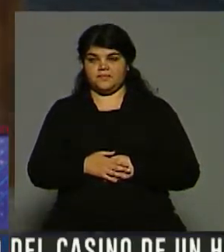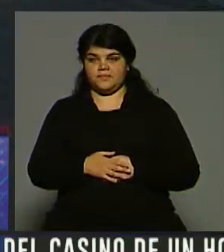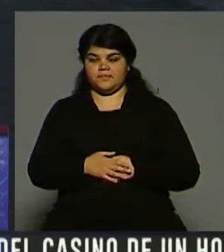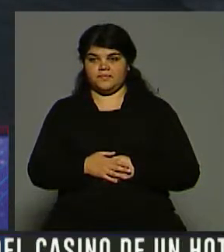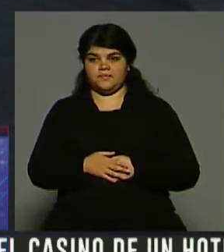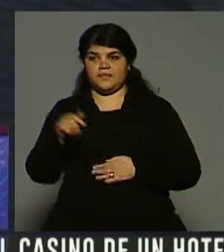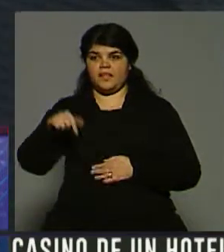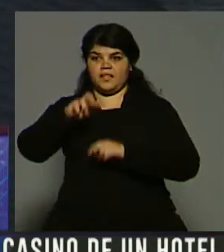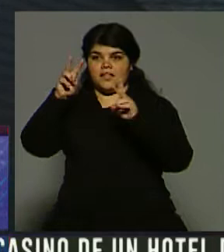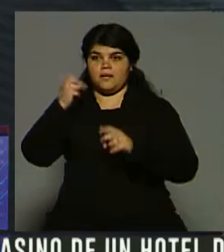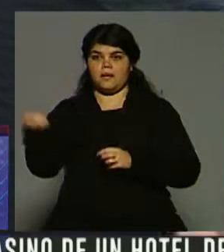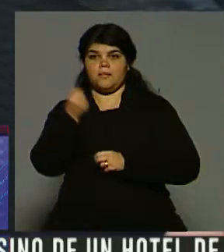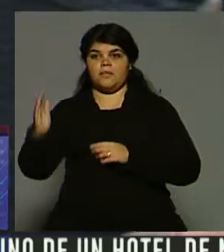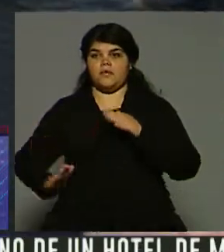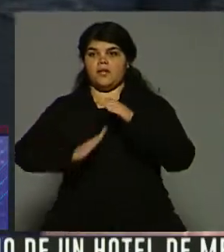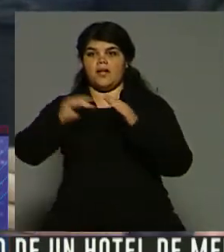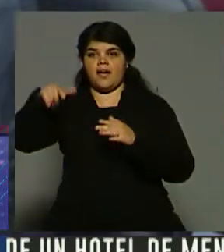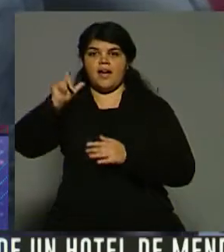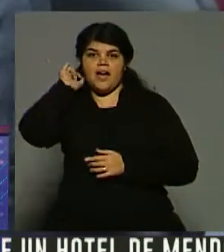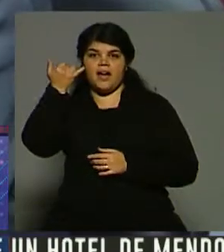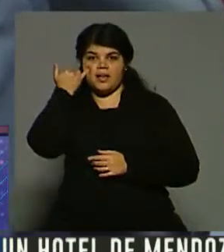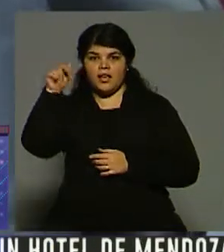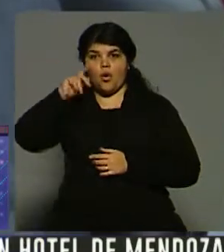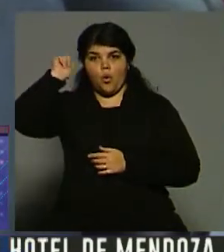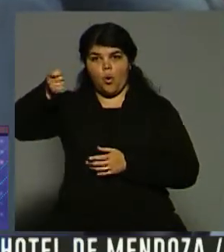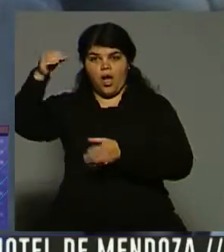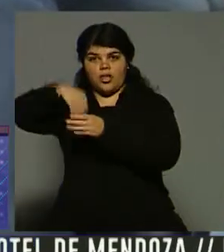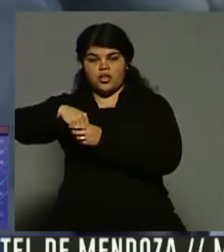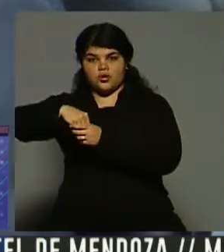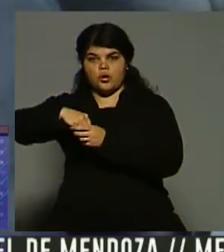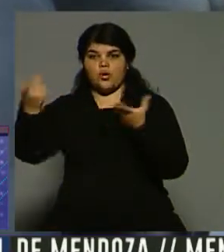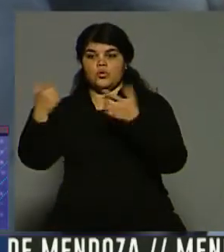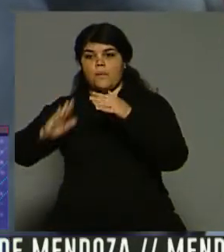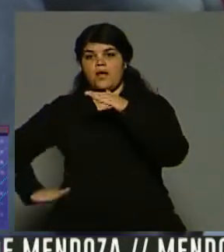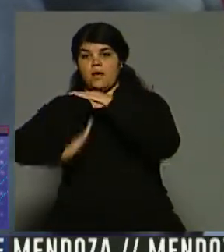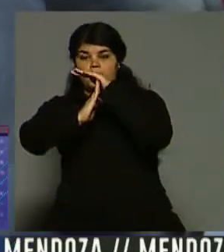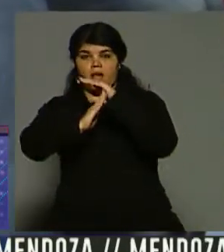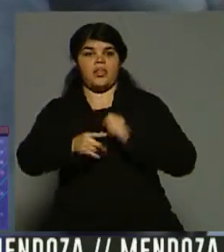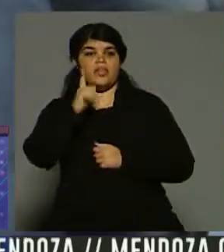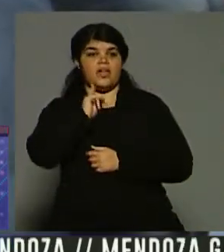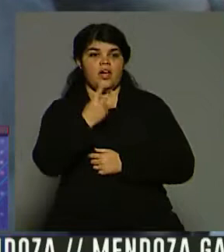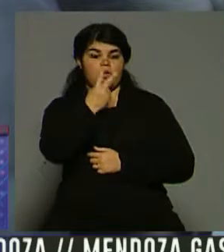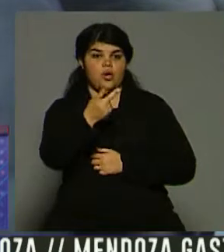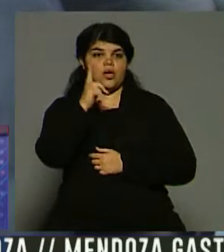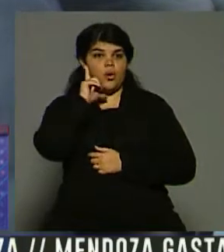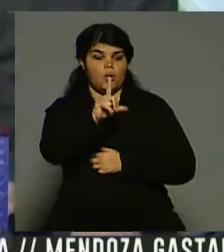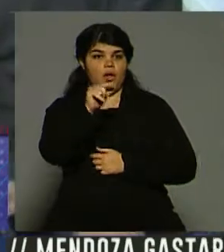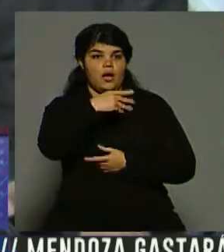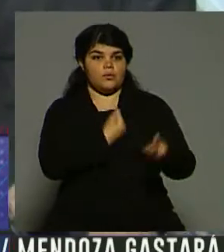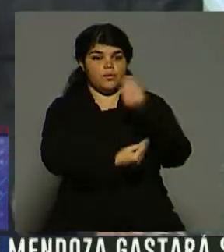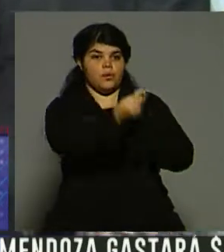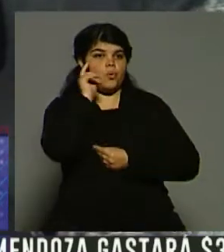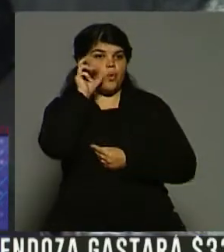Este es el tema del día. Garay será juez de la Suprema Corte. Se espera que el 2 de julio asuma en reemplazo de Alejandro Pérez